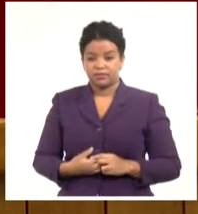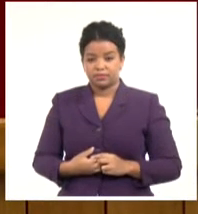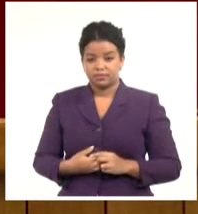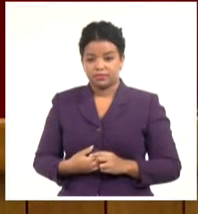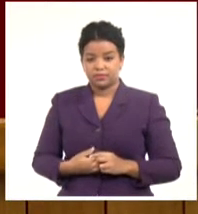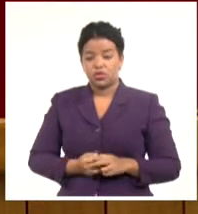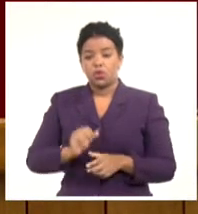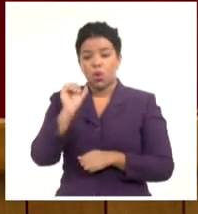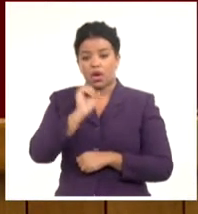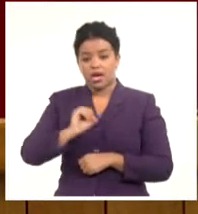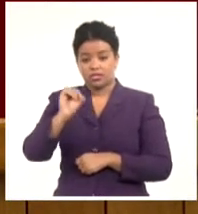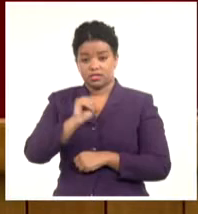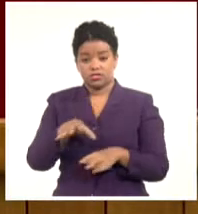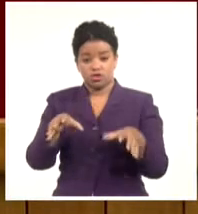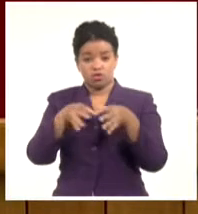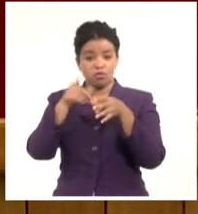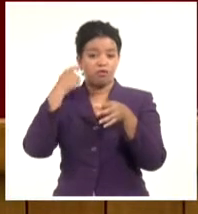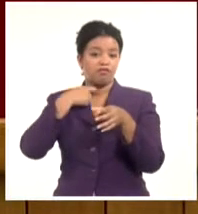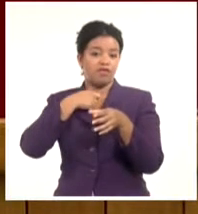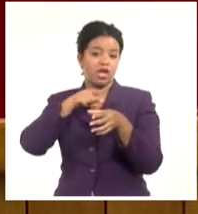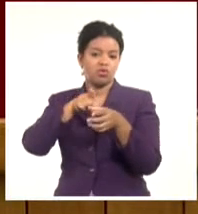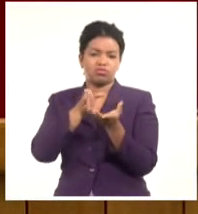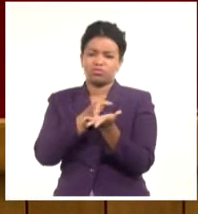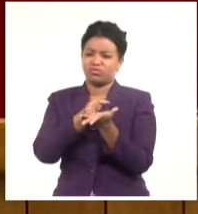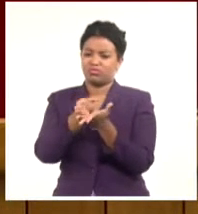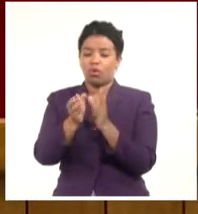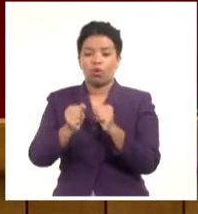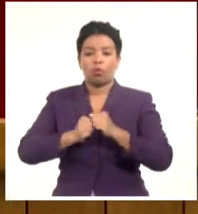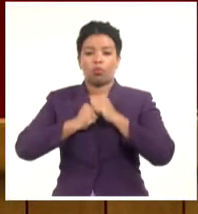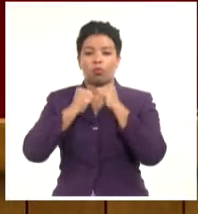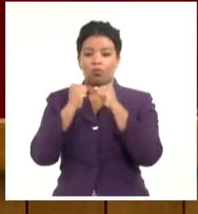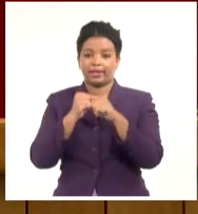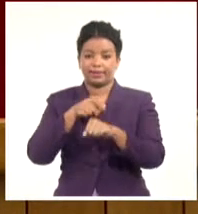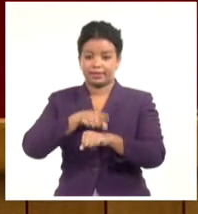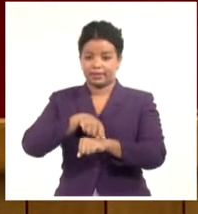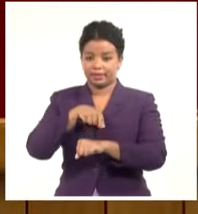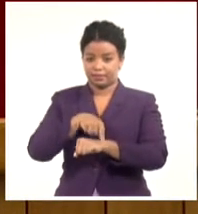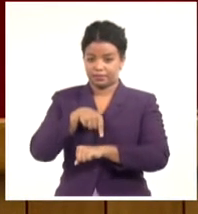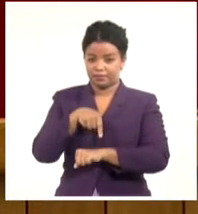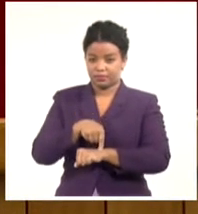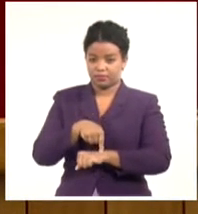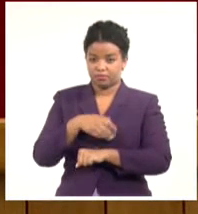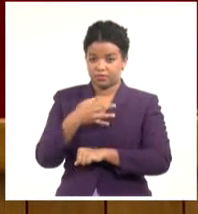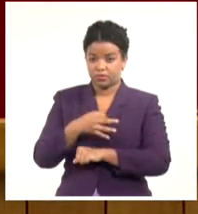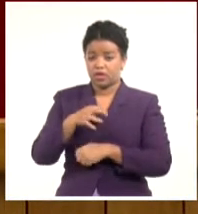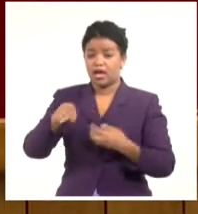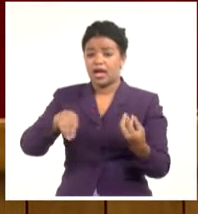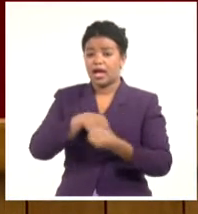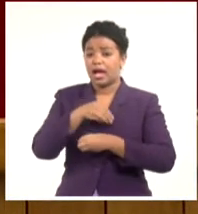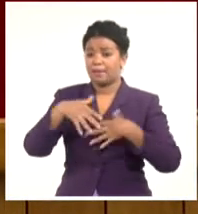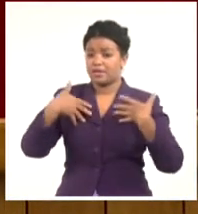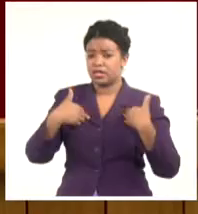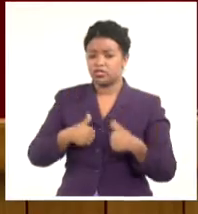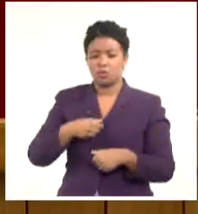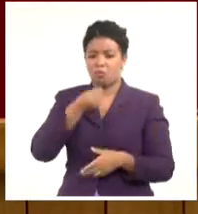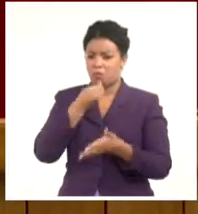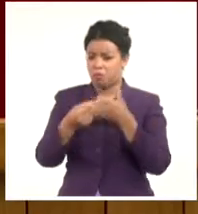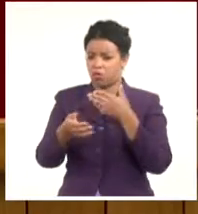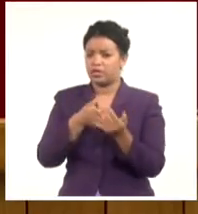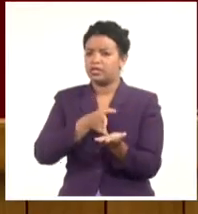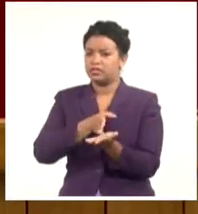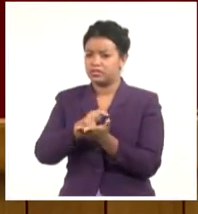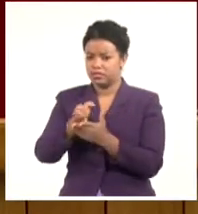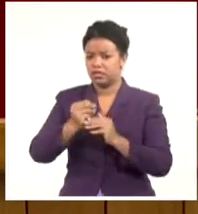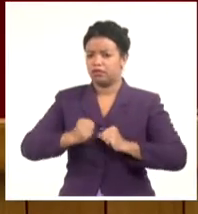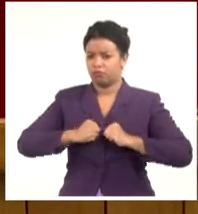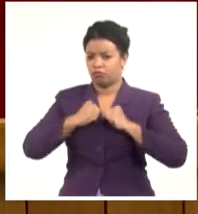ser de la organización no se extravíen en el tiempo con los cambios frecuentes de dirección que sufre una organización